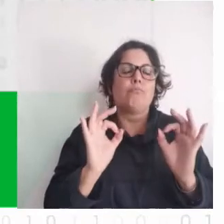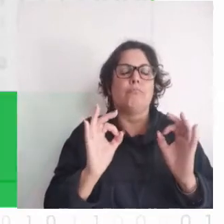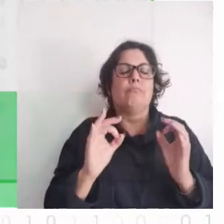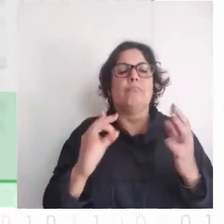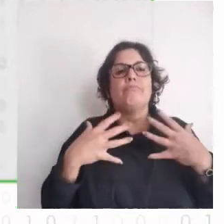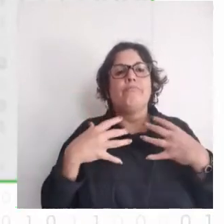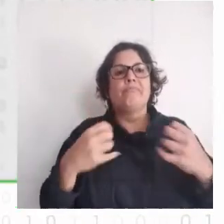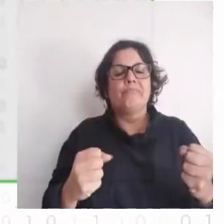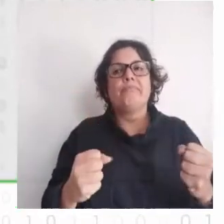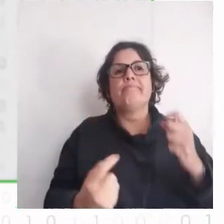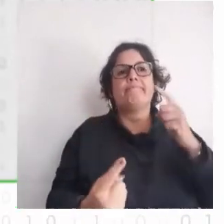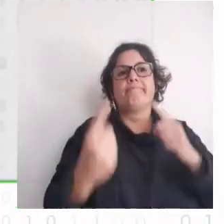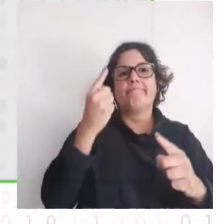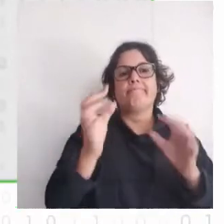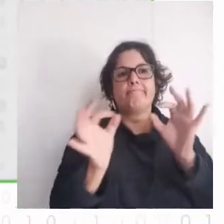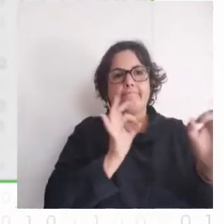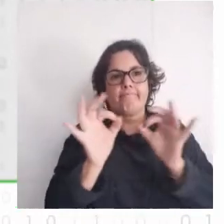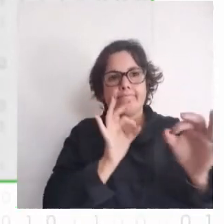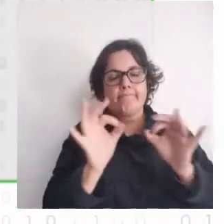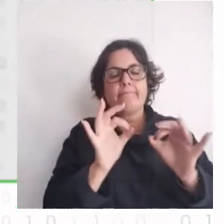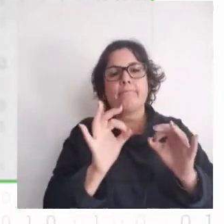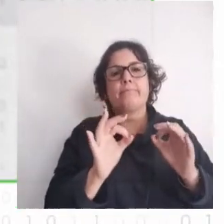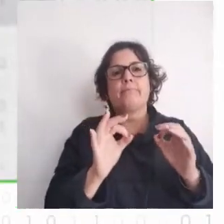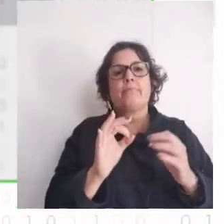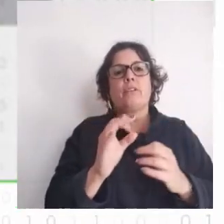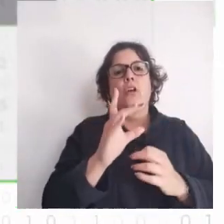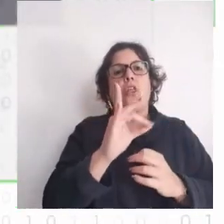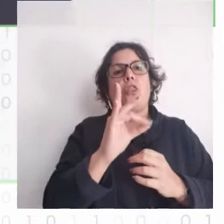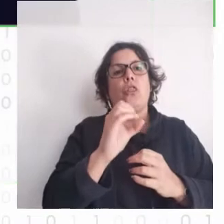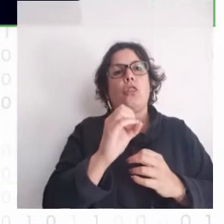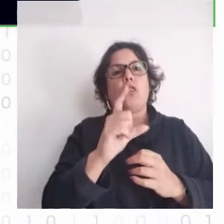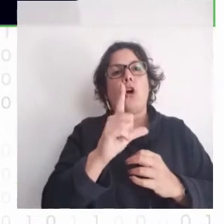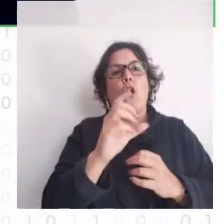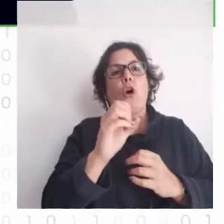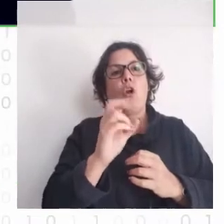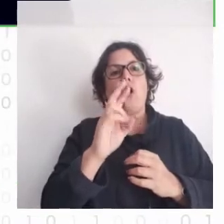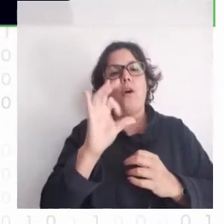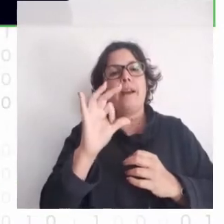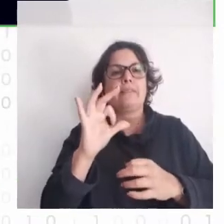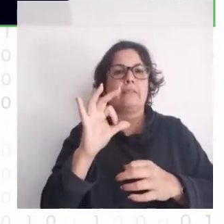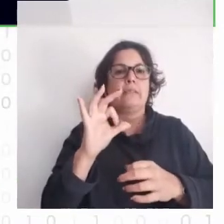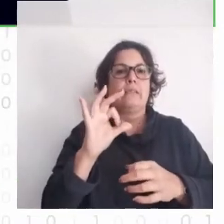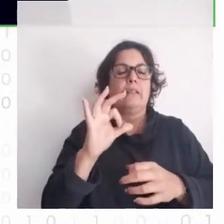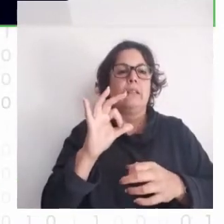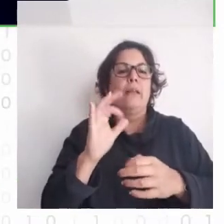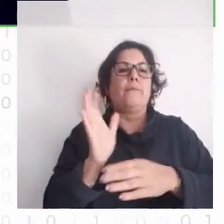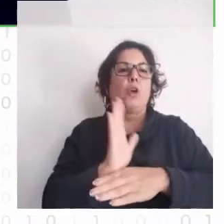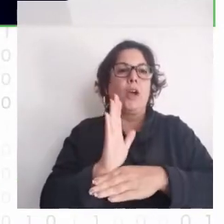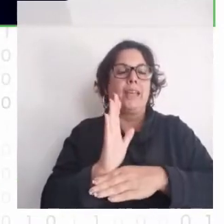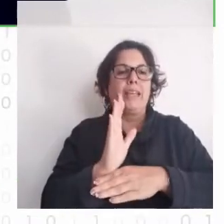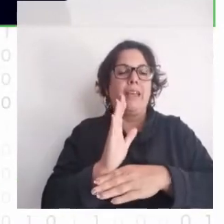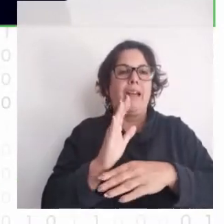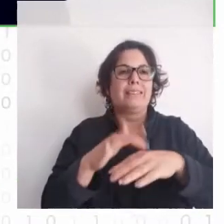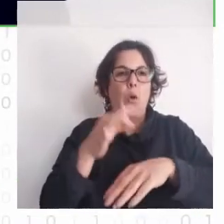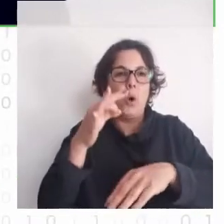Comenzamos como primera expositora de este bloque con Dolores García Arocena, doctora en Biología Celular y Molecular por